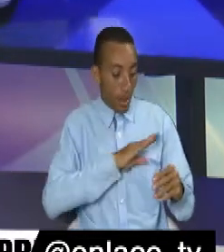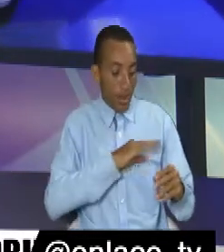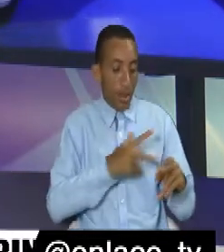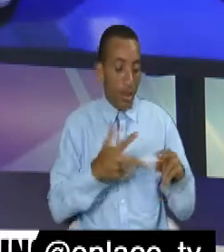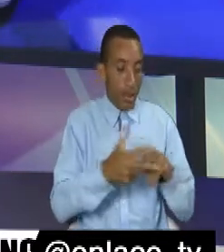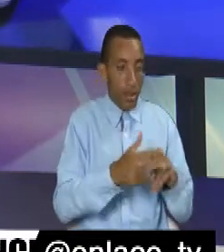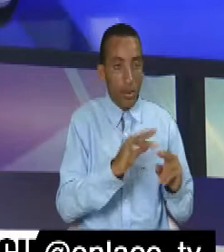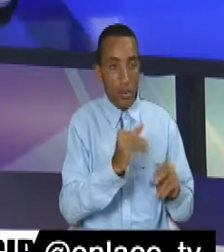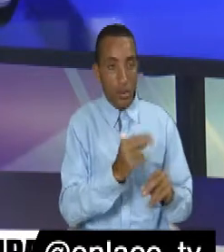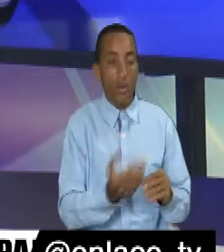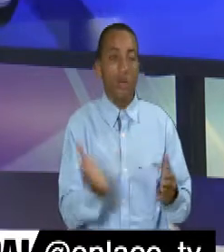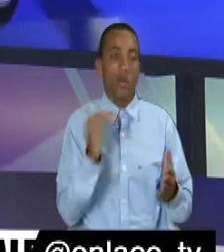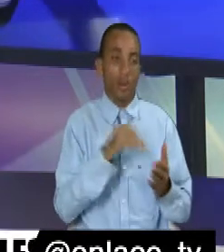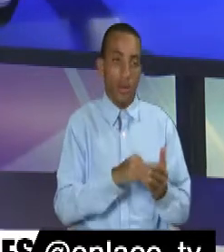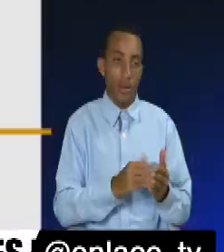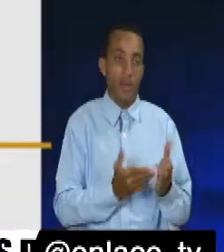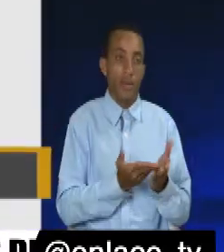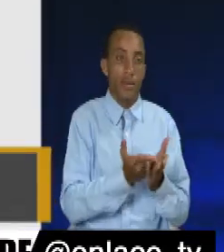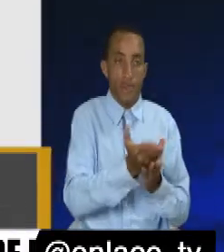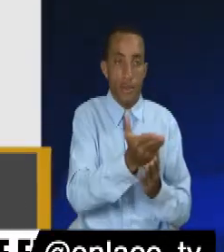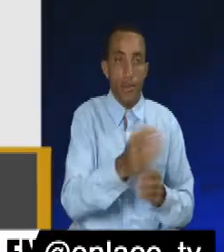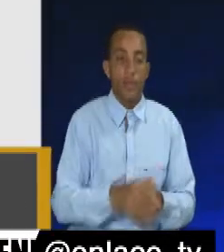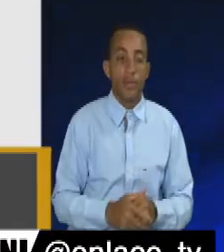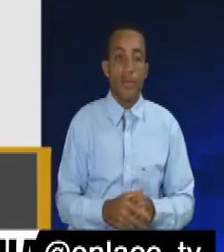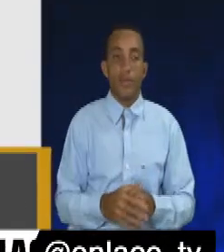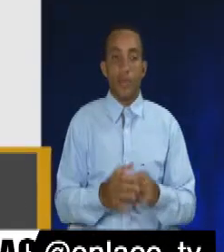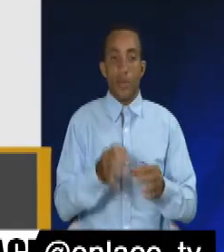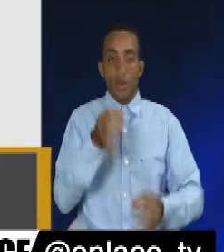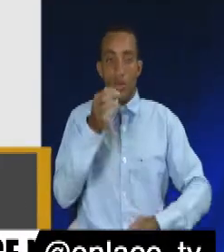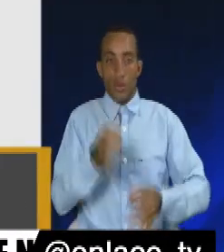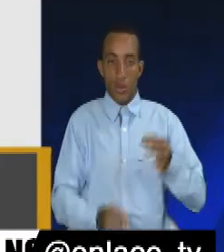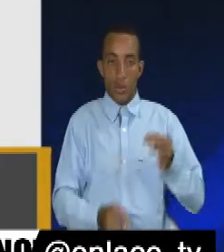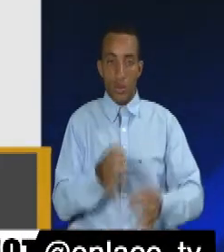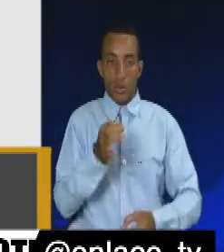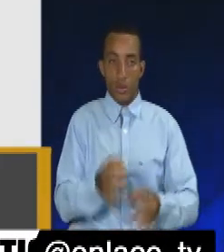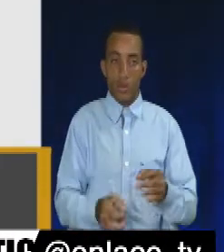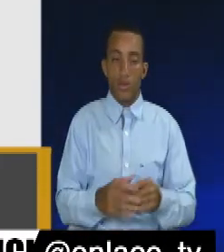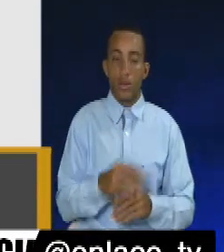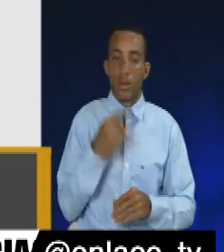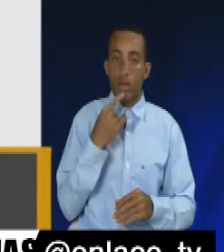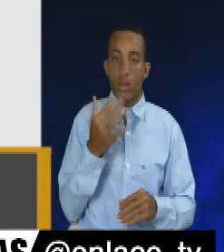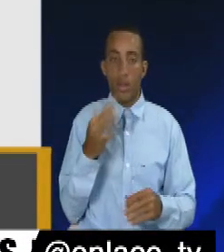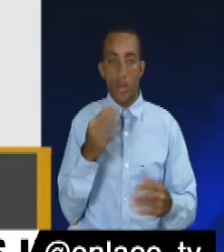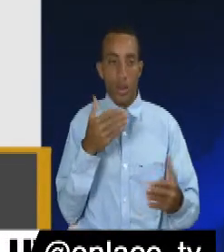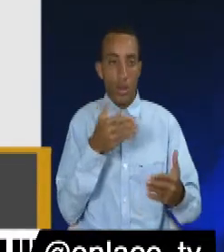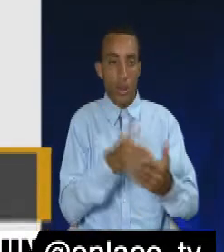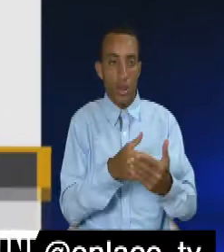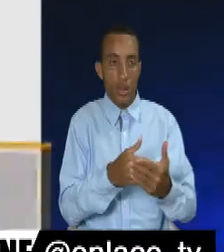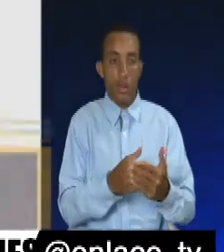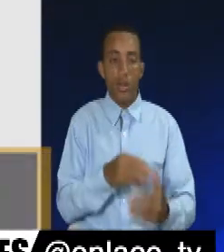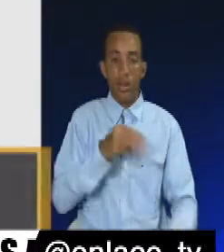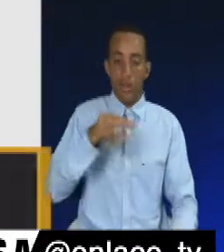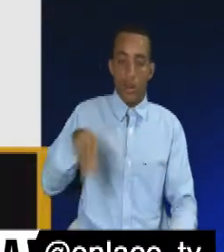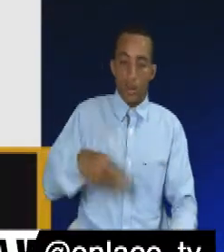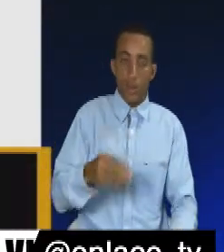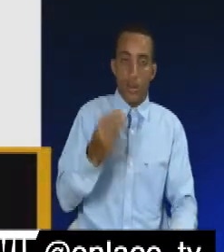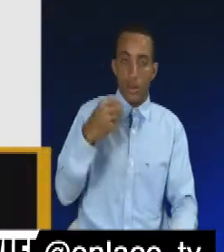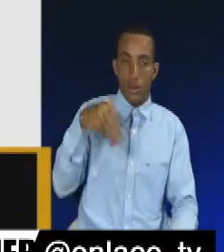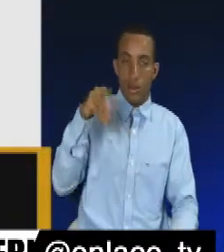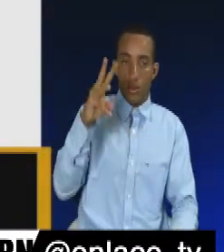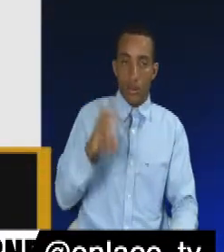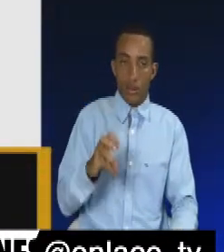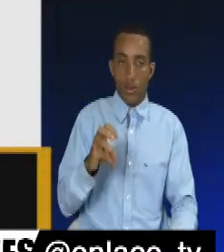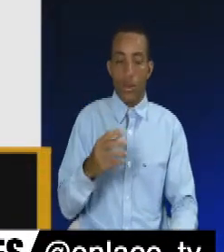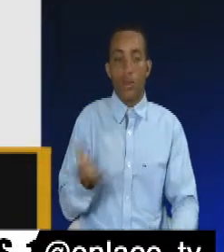este proceso electoral. El juzgado Promiscuo de Familia, mediante fallo de tutela dado a conocer el miércoles 18, ordenó al Consejo